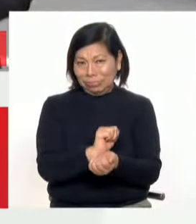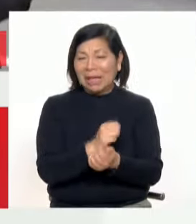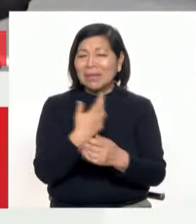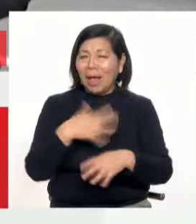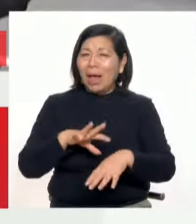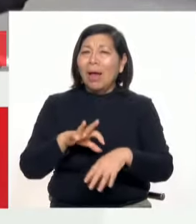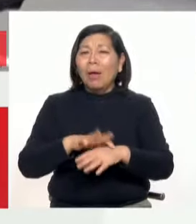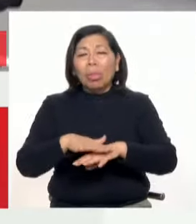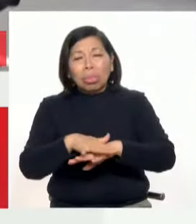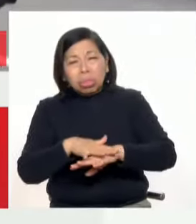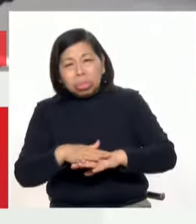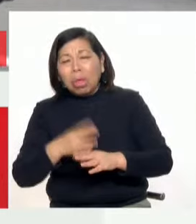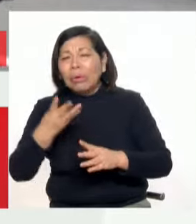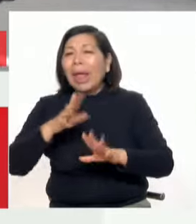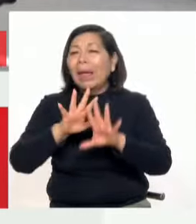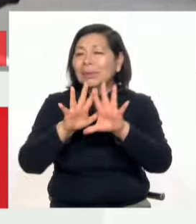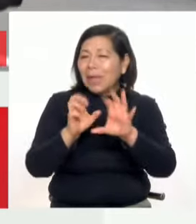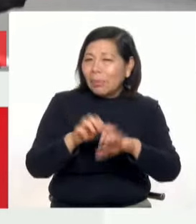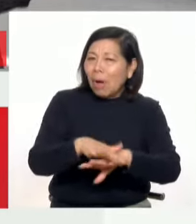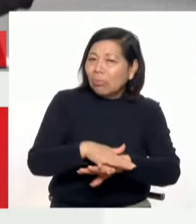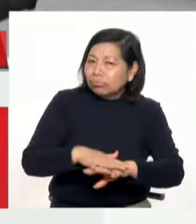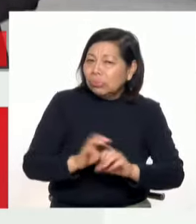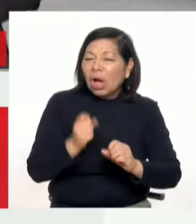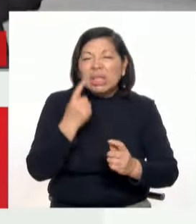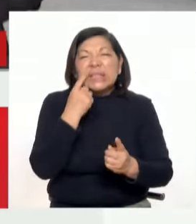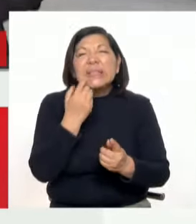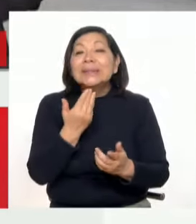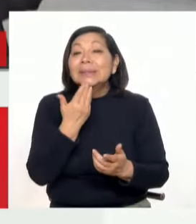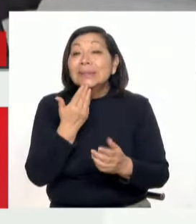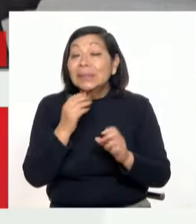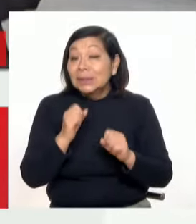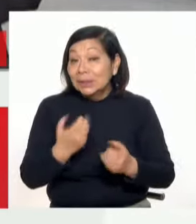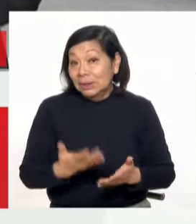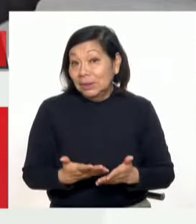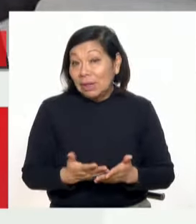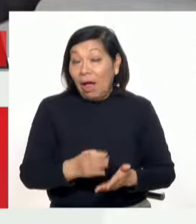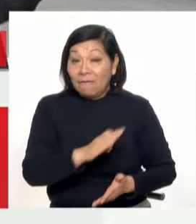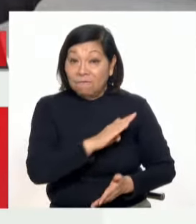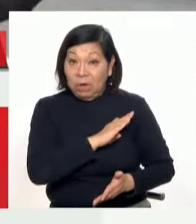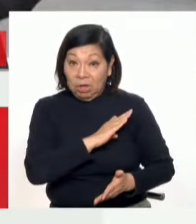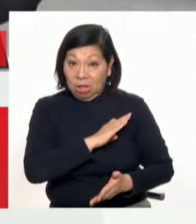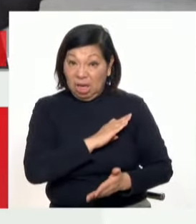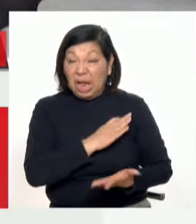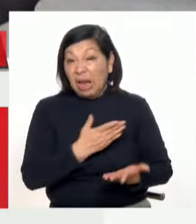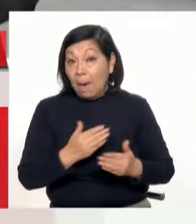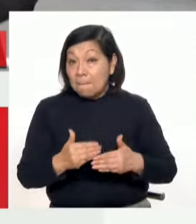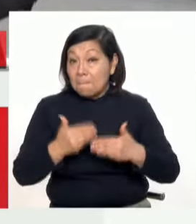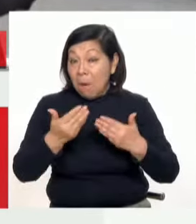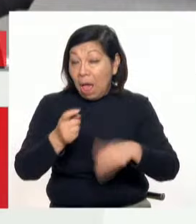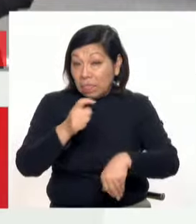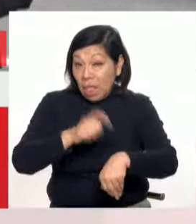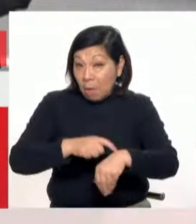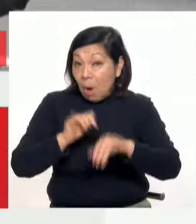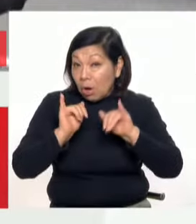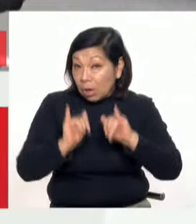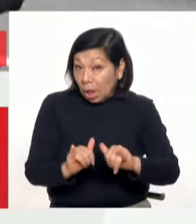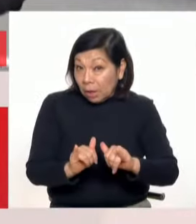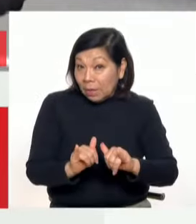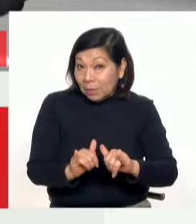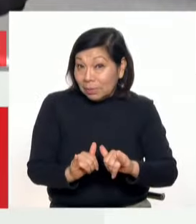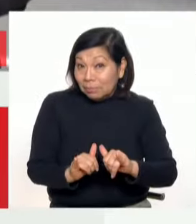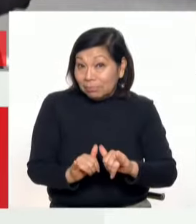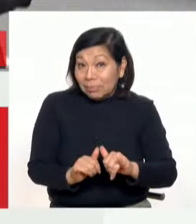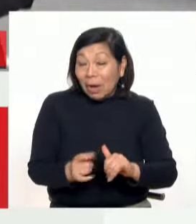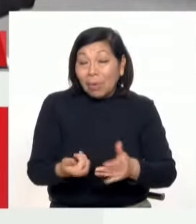por medicina legal, por los exámenes, para poder conocer si es que la fiscalía va a solicitar ampliación de esta detención, porque recordemos, ella